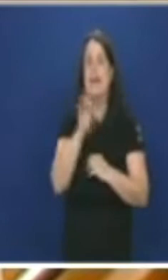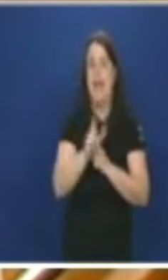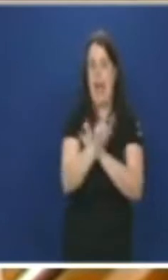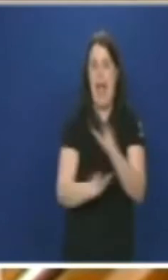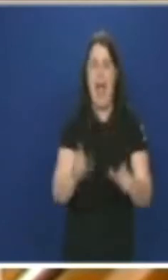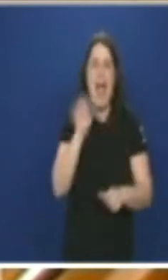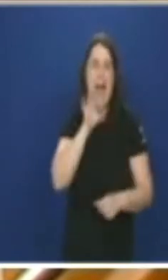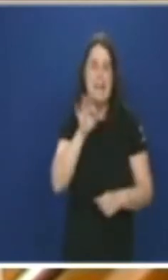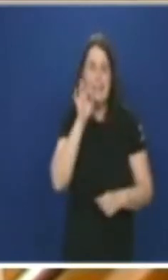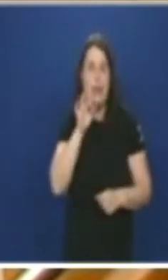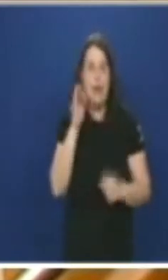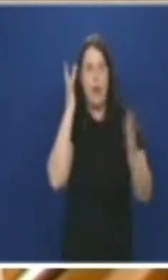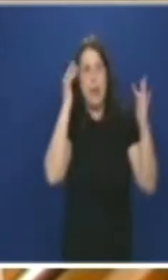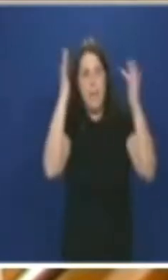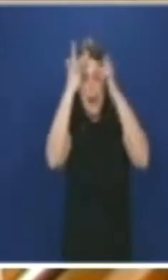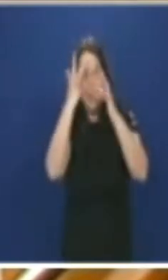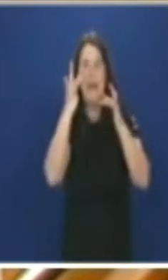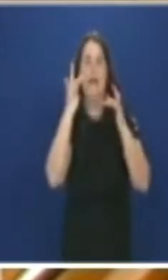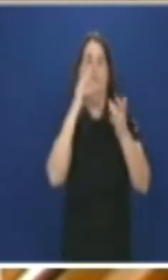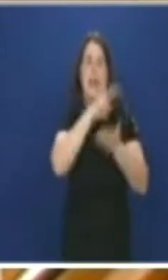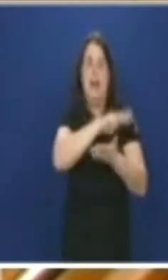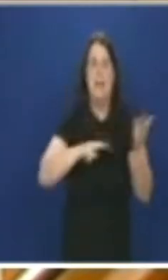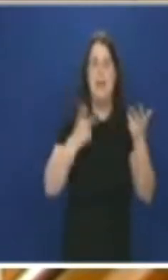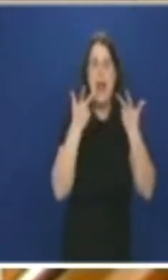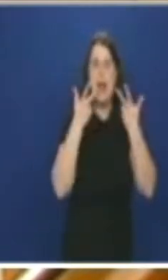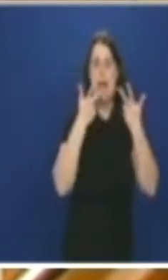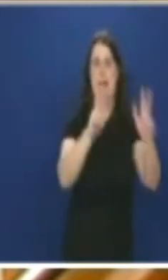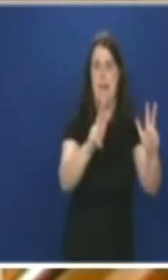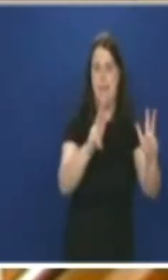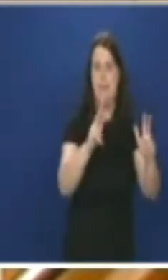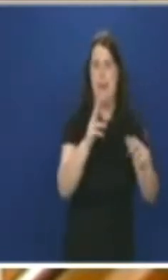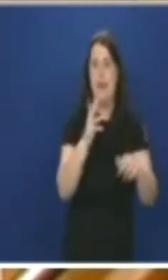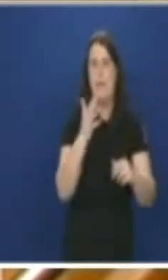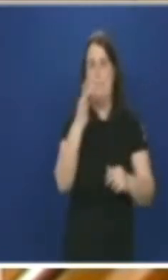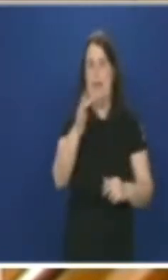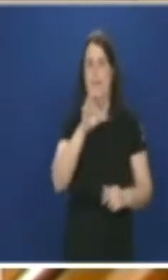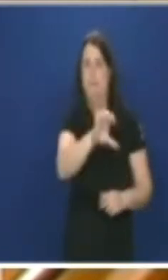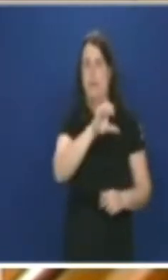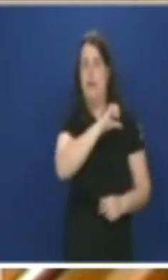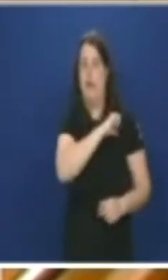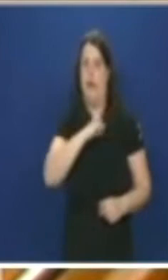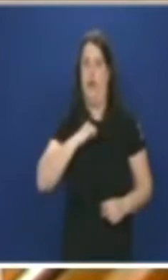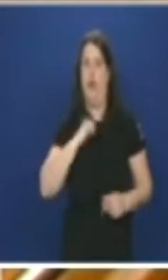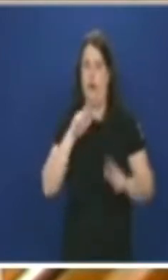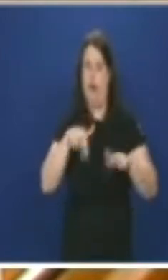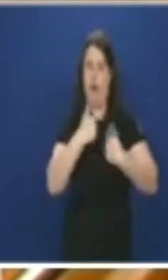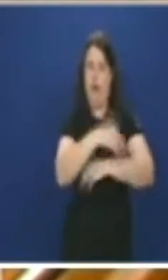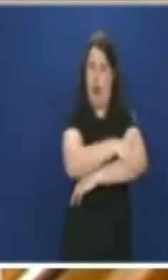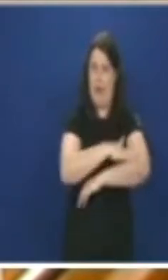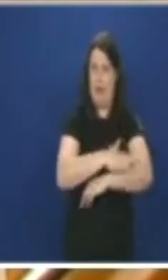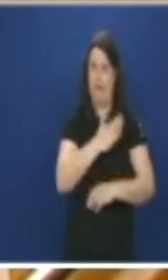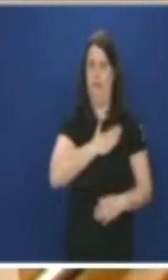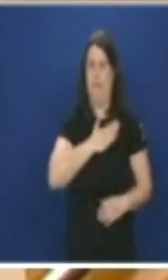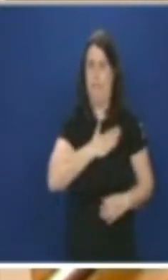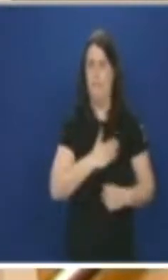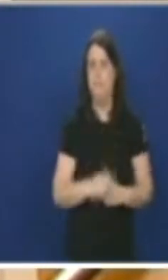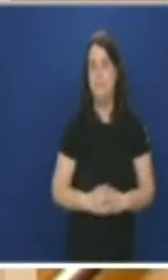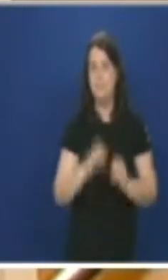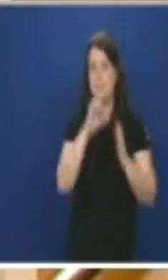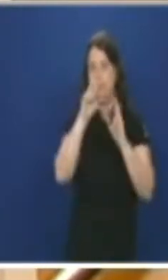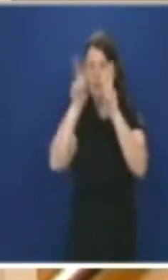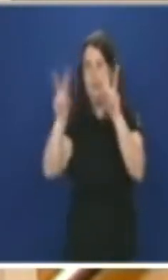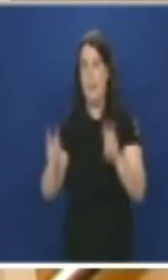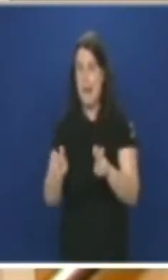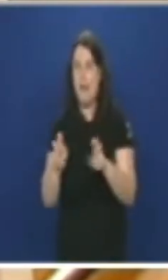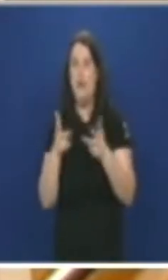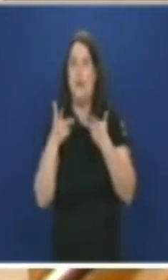que imaginaron unha Galicia libre e unha Galicia autogobernada. O marco democrático que dá